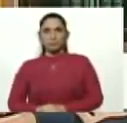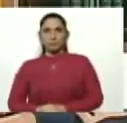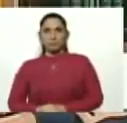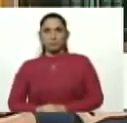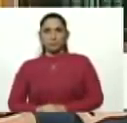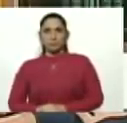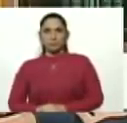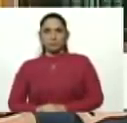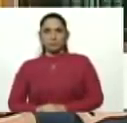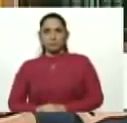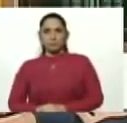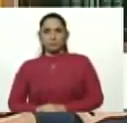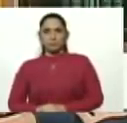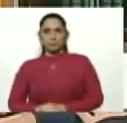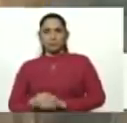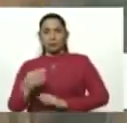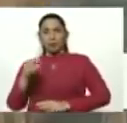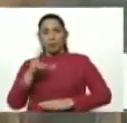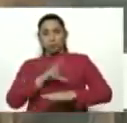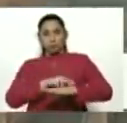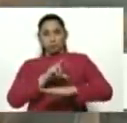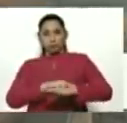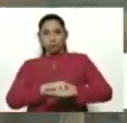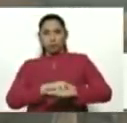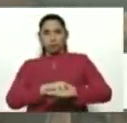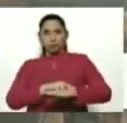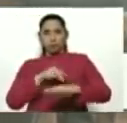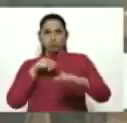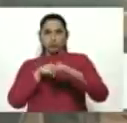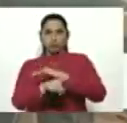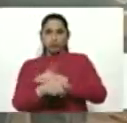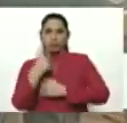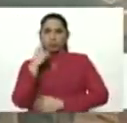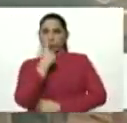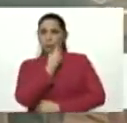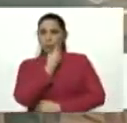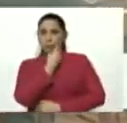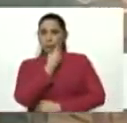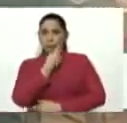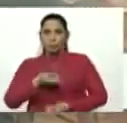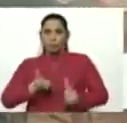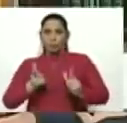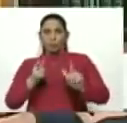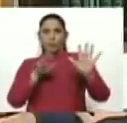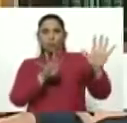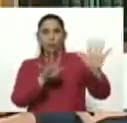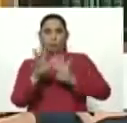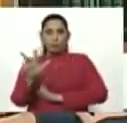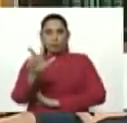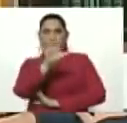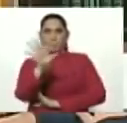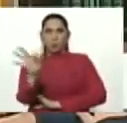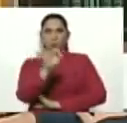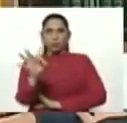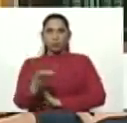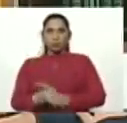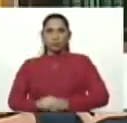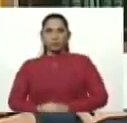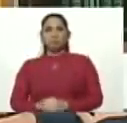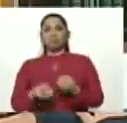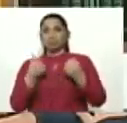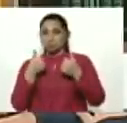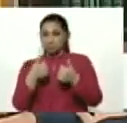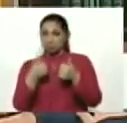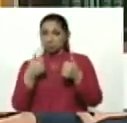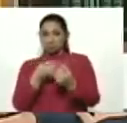El sector de consultorios médicos odontológicos se activó un 93%. Muy bien